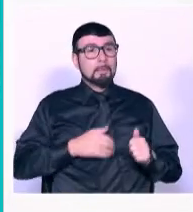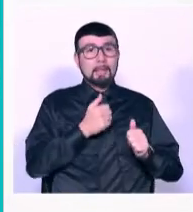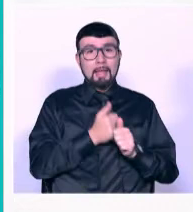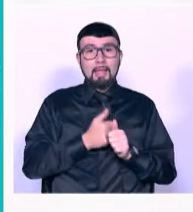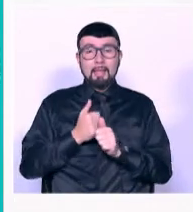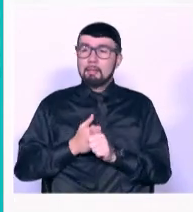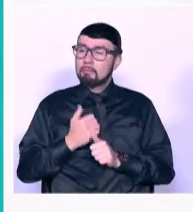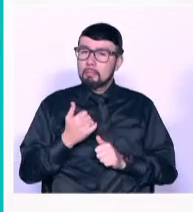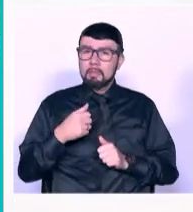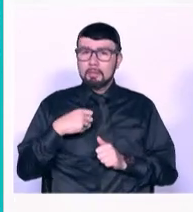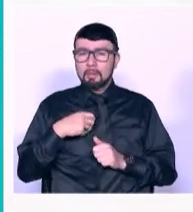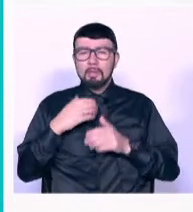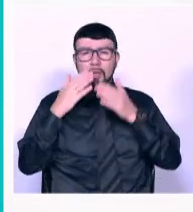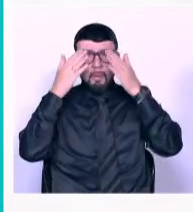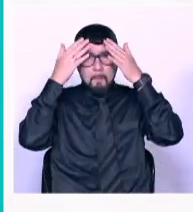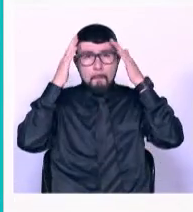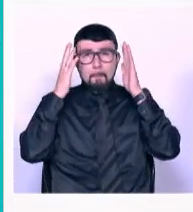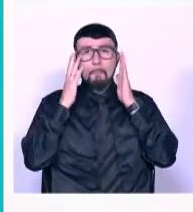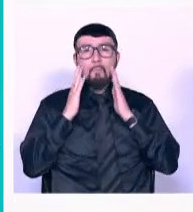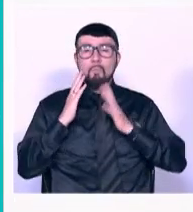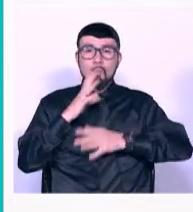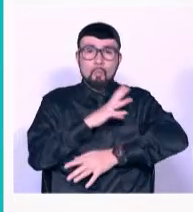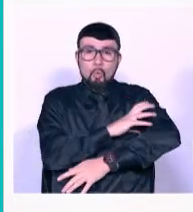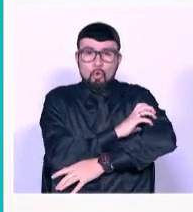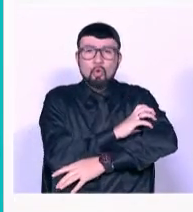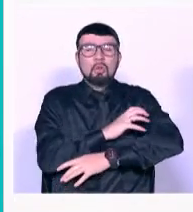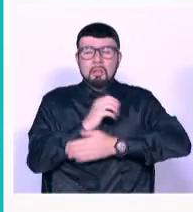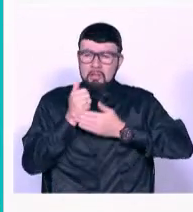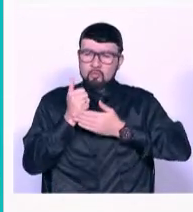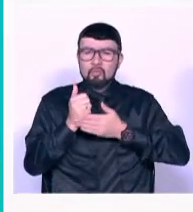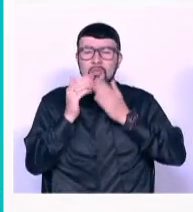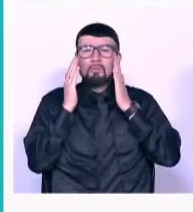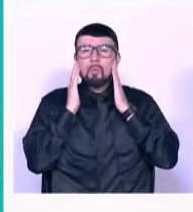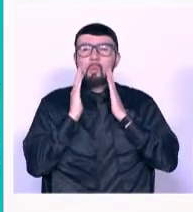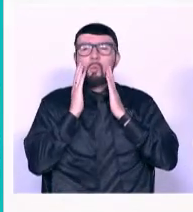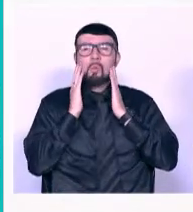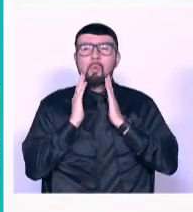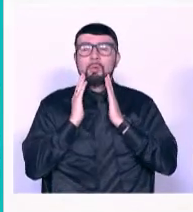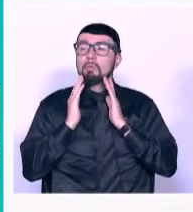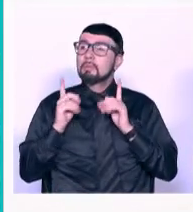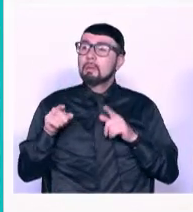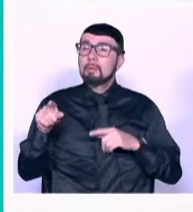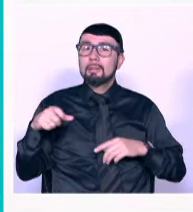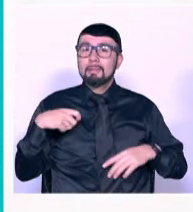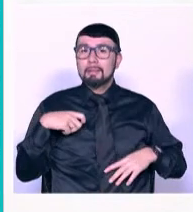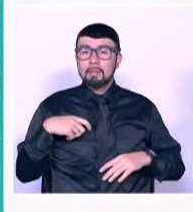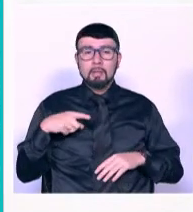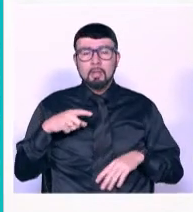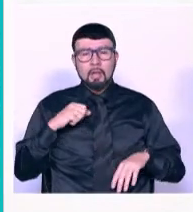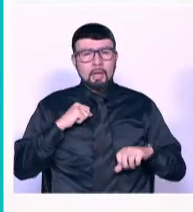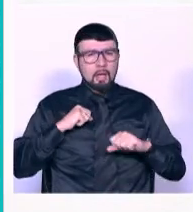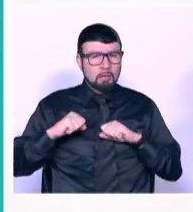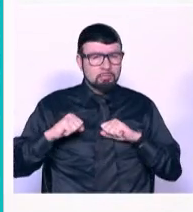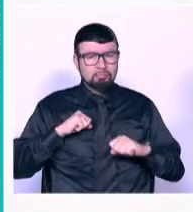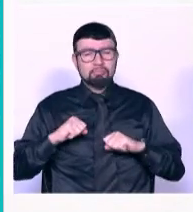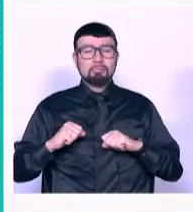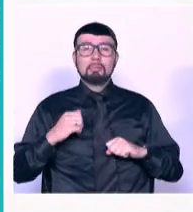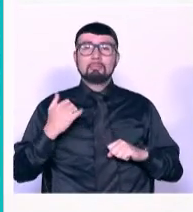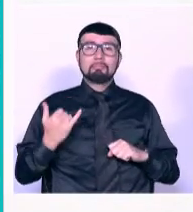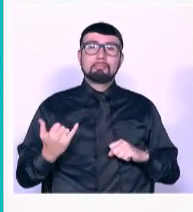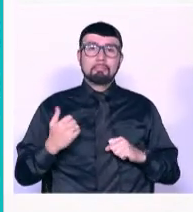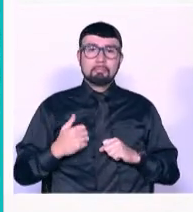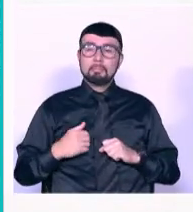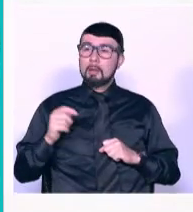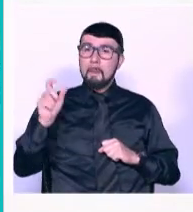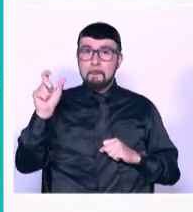los músculos de la cara. Y tenemos un tratamiento también con ejercicios. El paciente